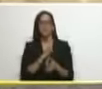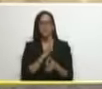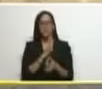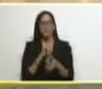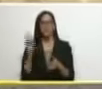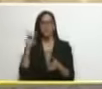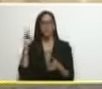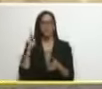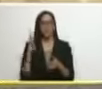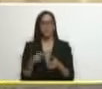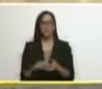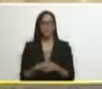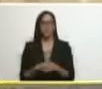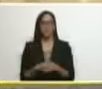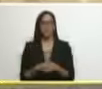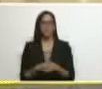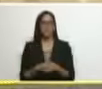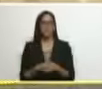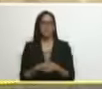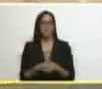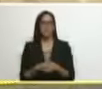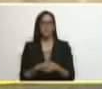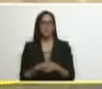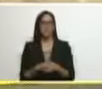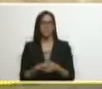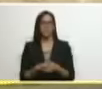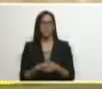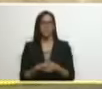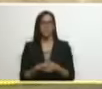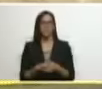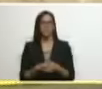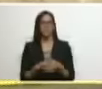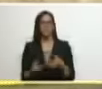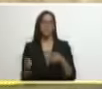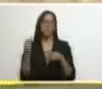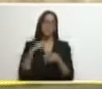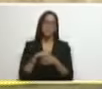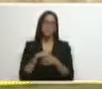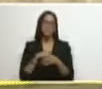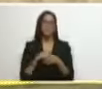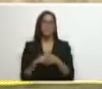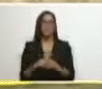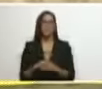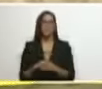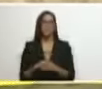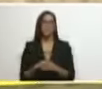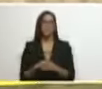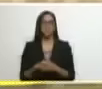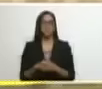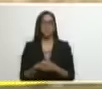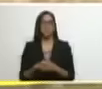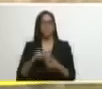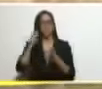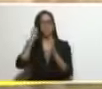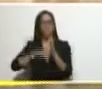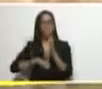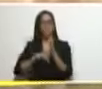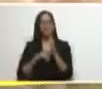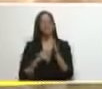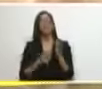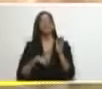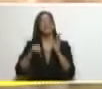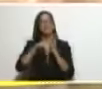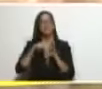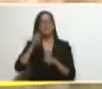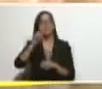a Venezuela. Además, se prohíbe en el artículo 23 de